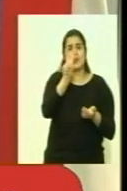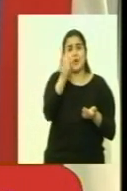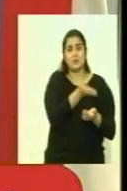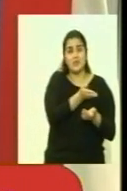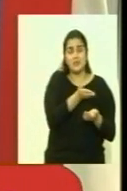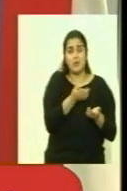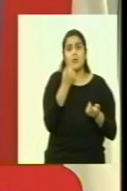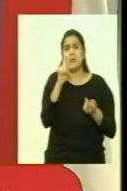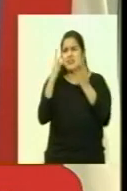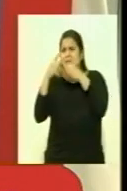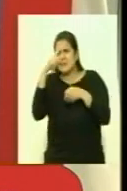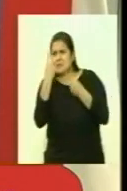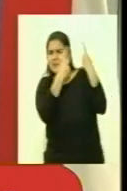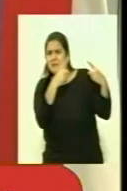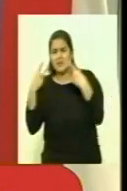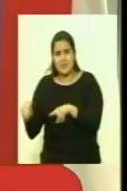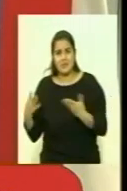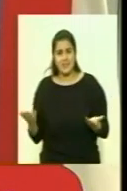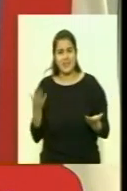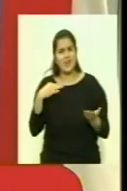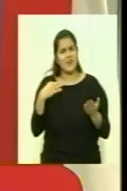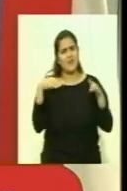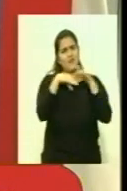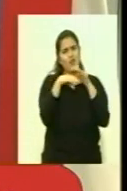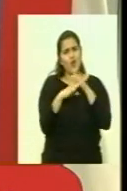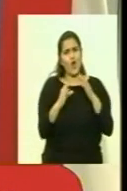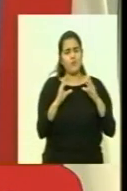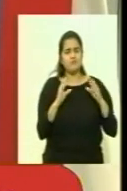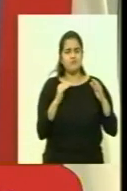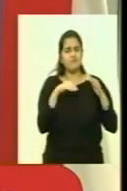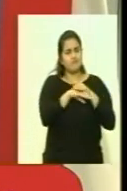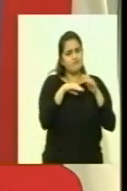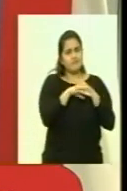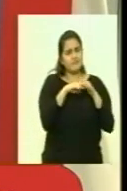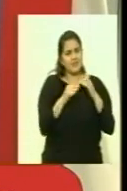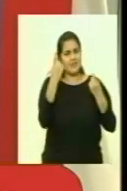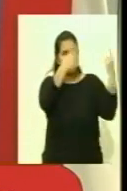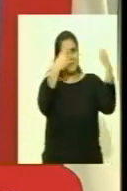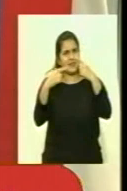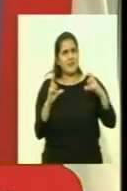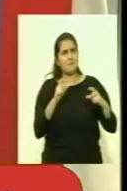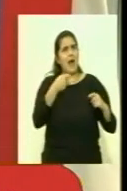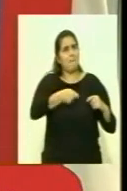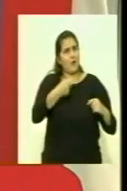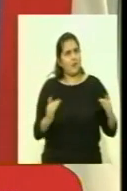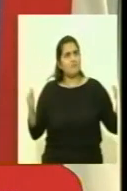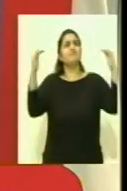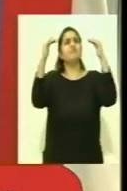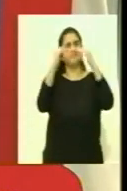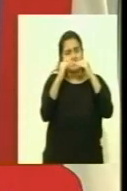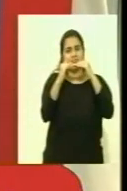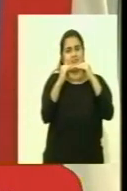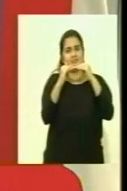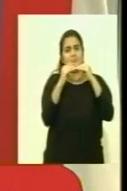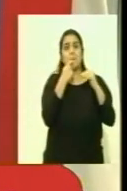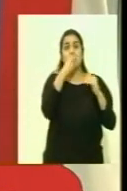nacional. ¿No debería haber quizás un fondo compensador que establezca estas diferencias y ponga equidad para que quien